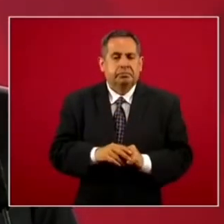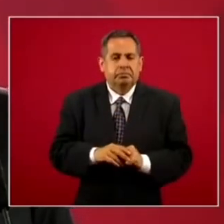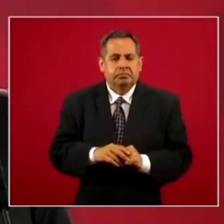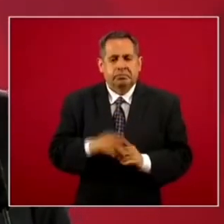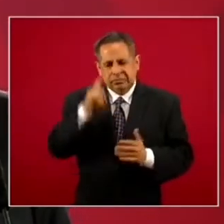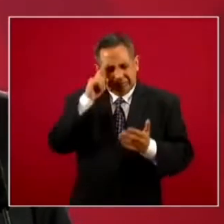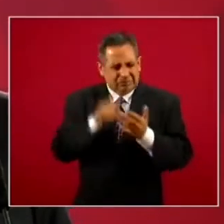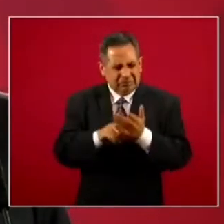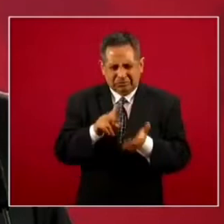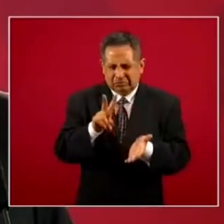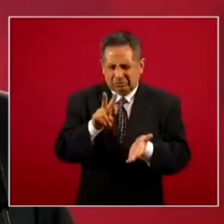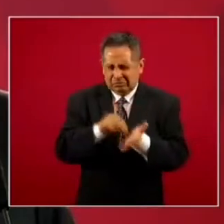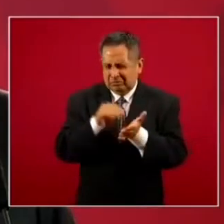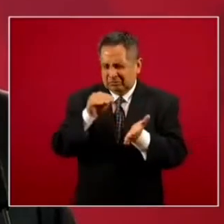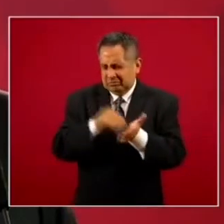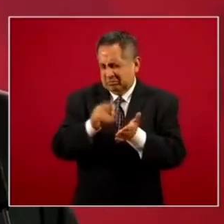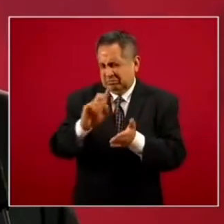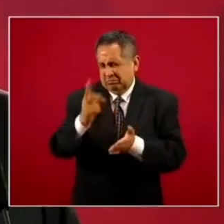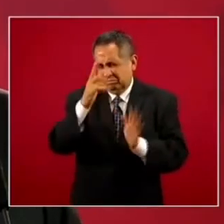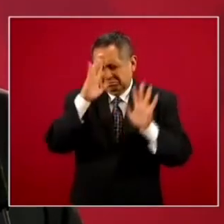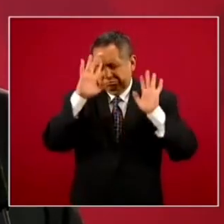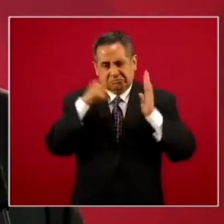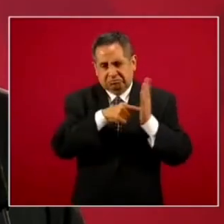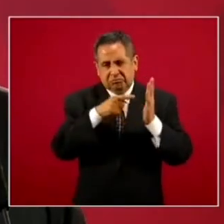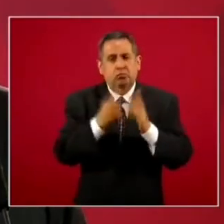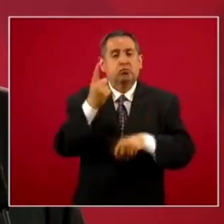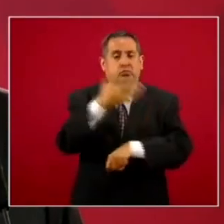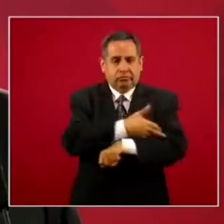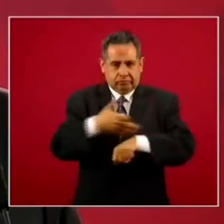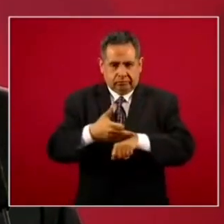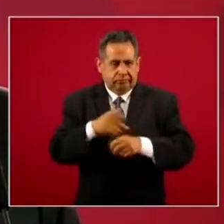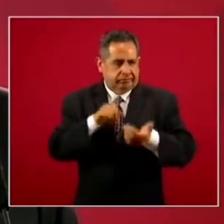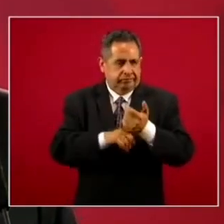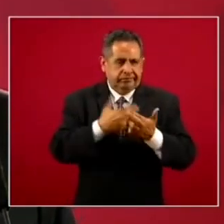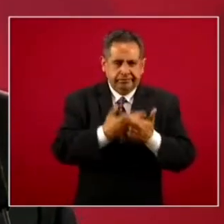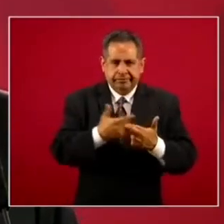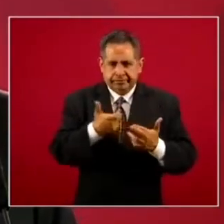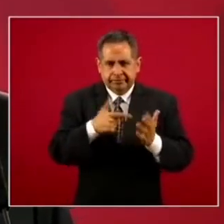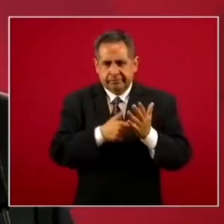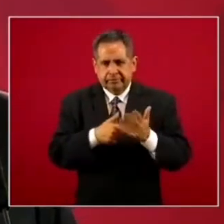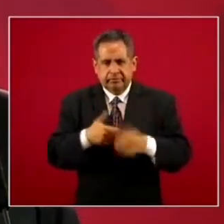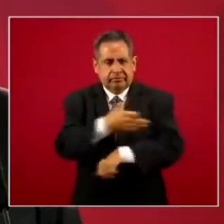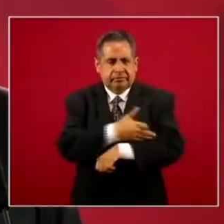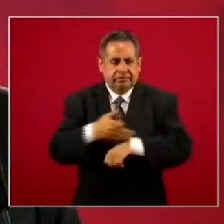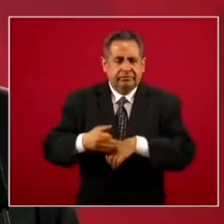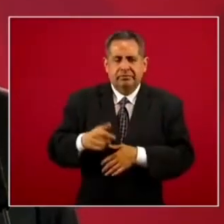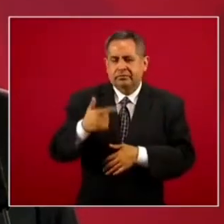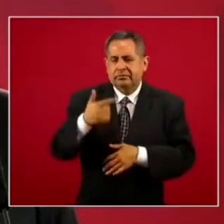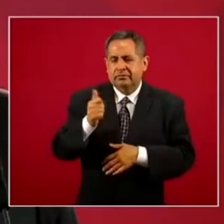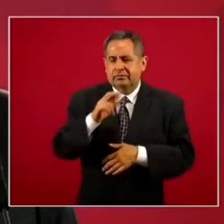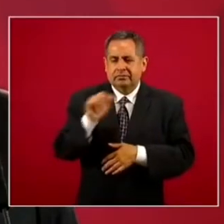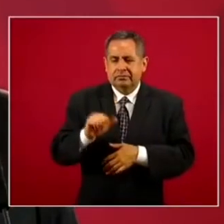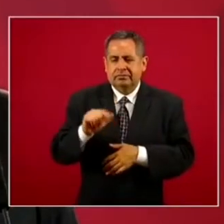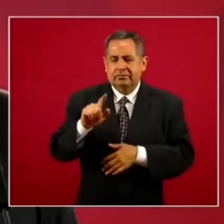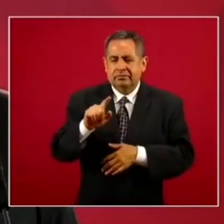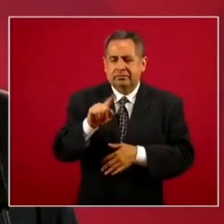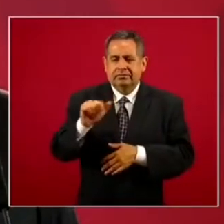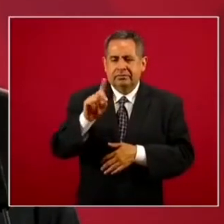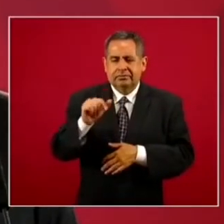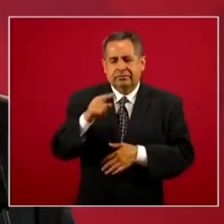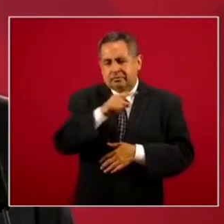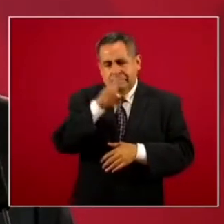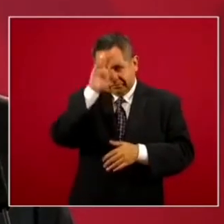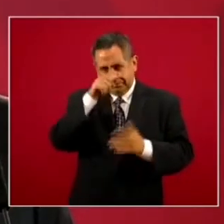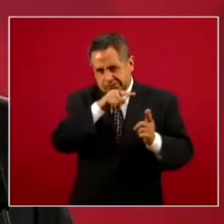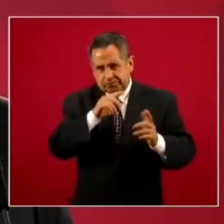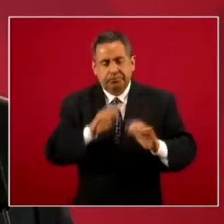Creo que con 2,000 millones de dólares de capital, la familia Garzazada, en